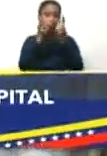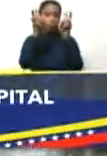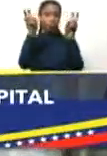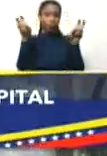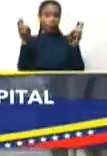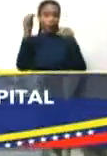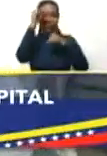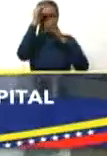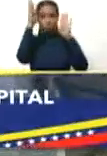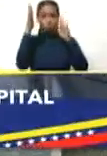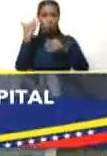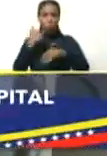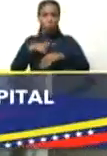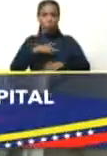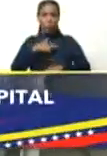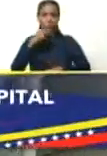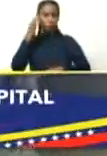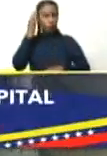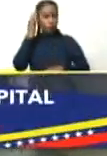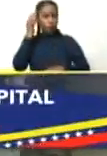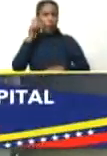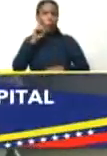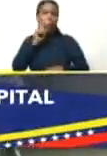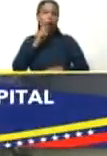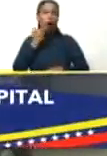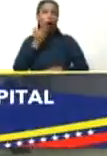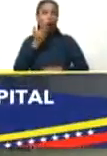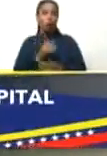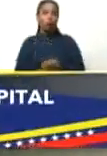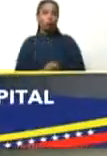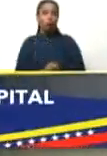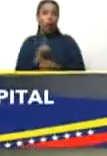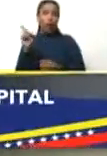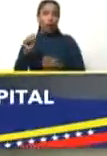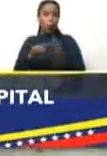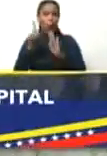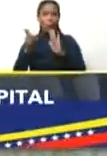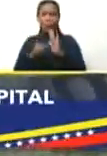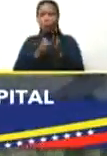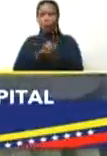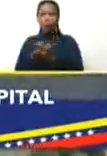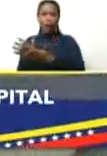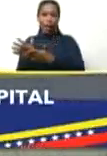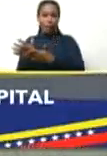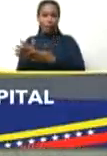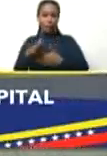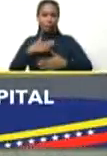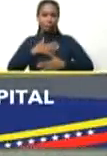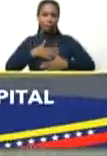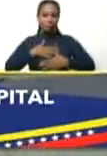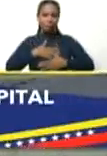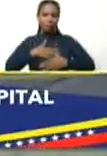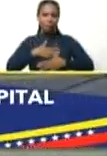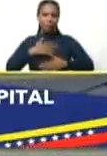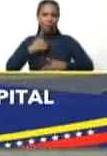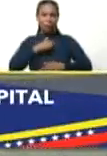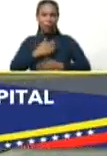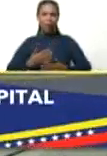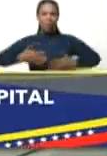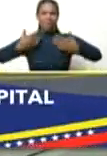para atender a todas nuestras embarazadas. Esto es completamente gratuito, completamente satisfecho, estamos